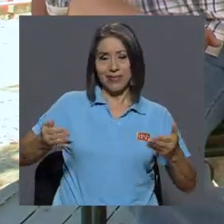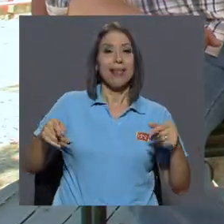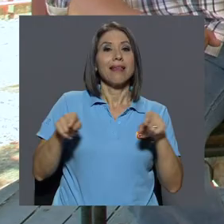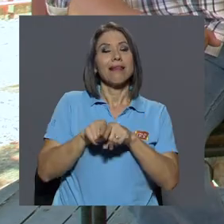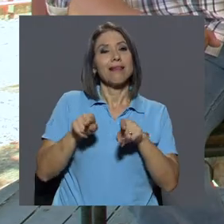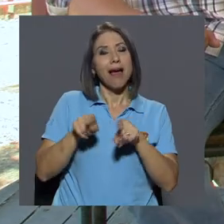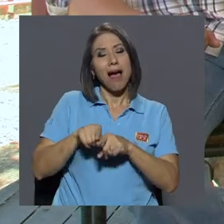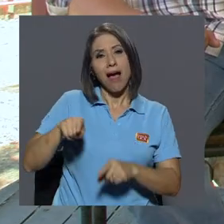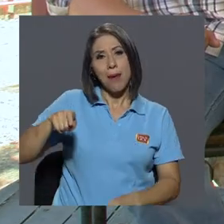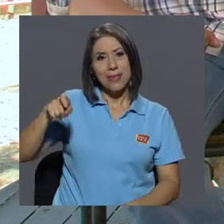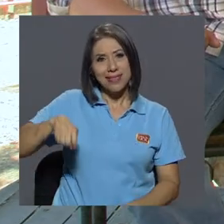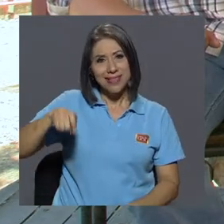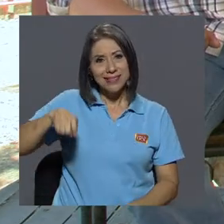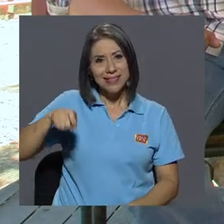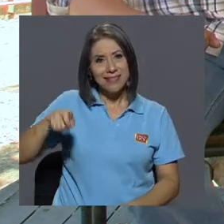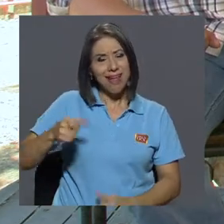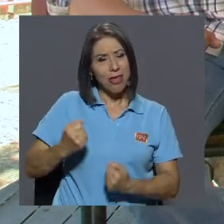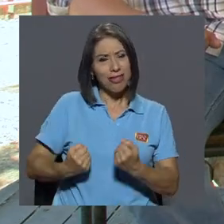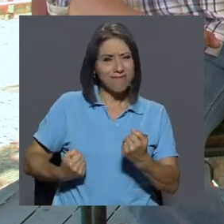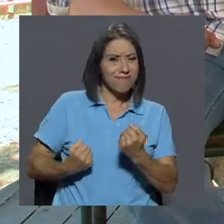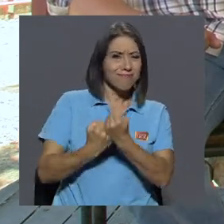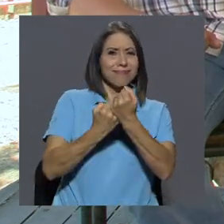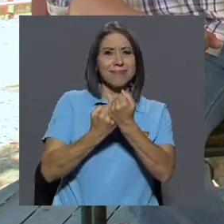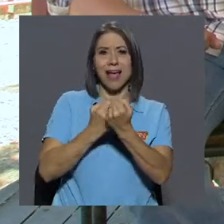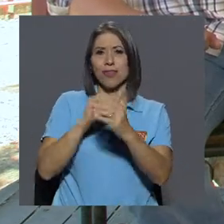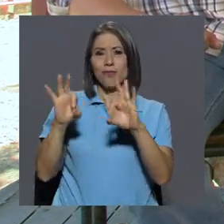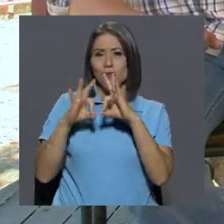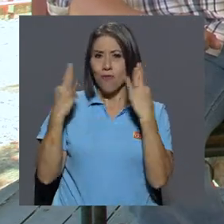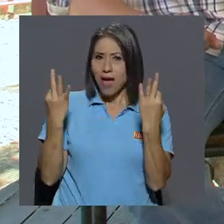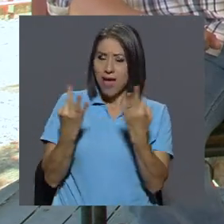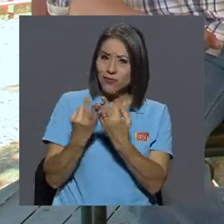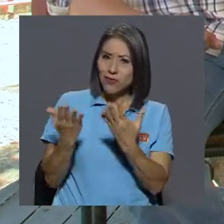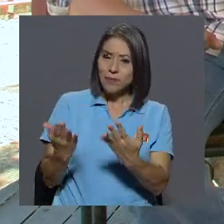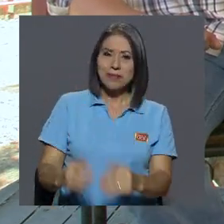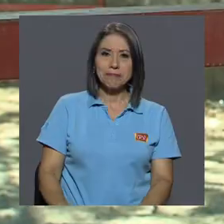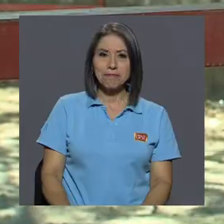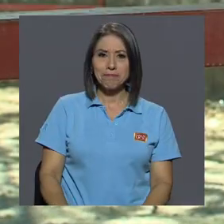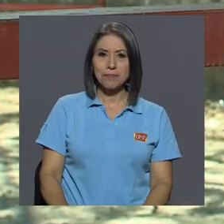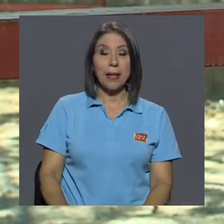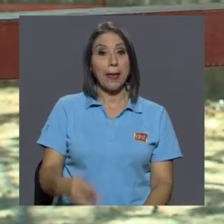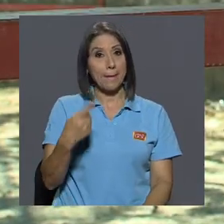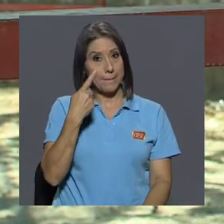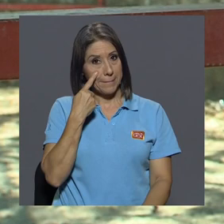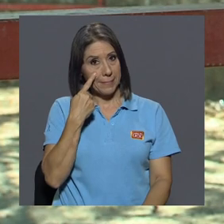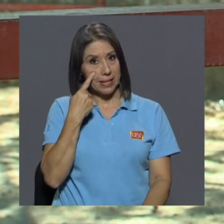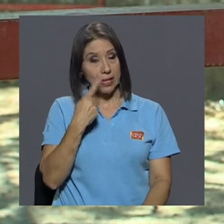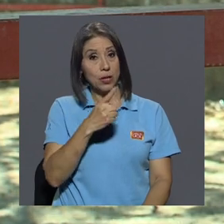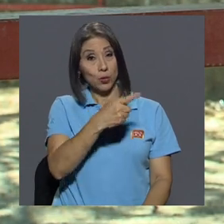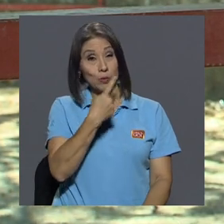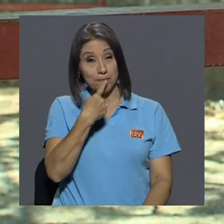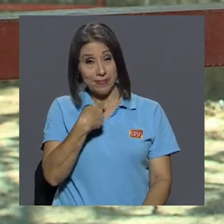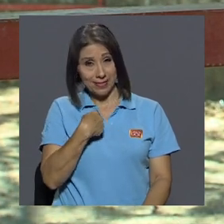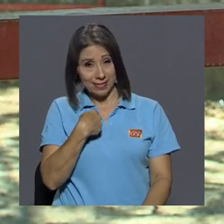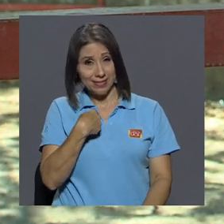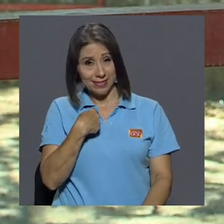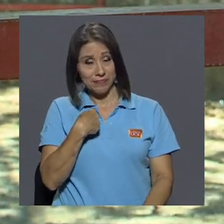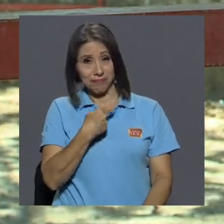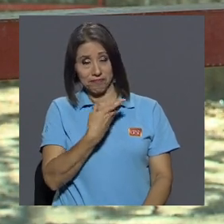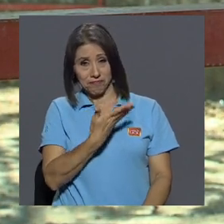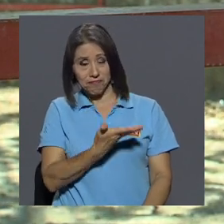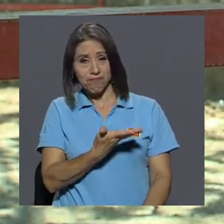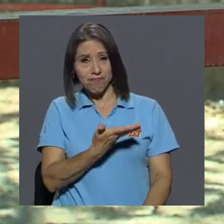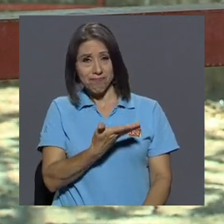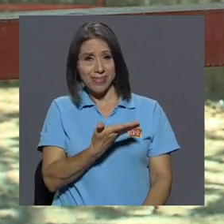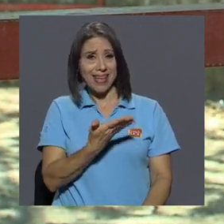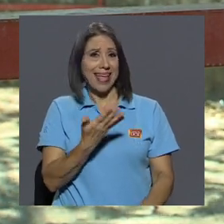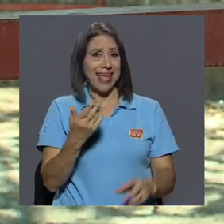necesitado de darle un gran apoyo a toda su familia? Mire, lo que usted me dice en la introducción,